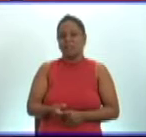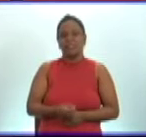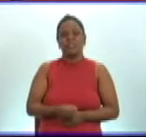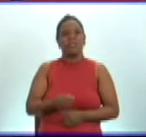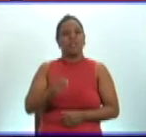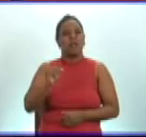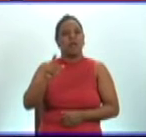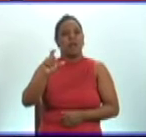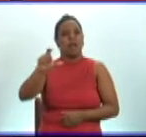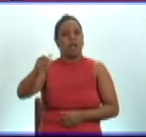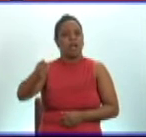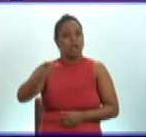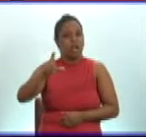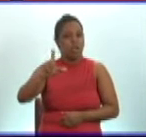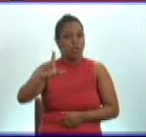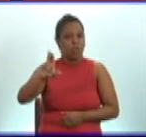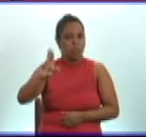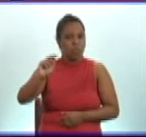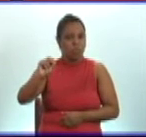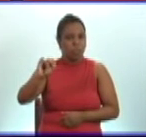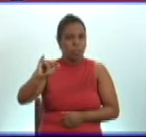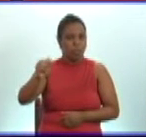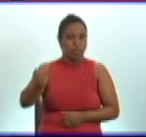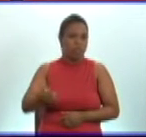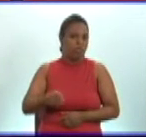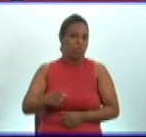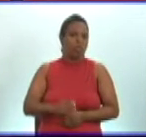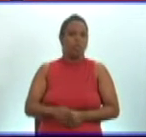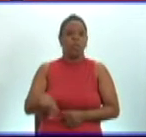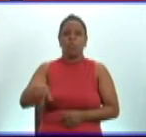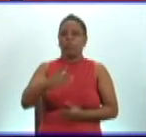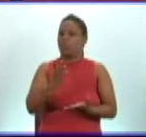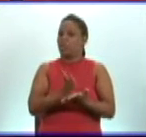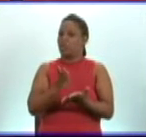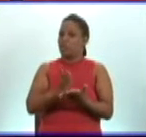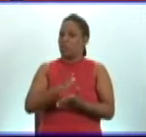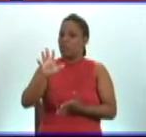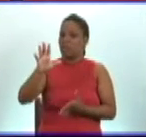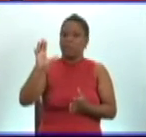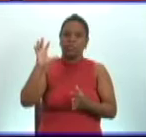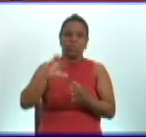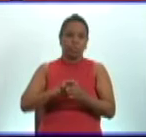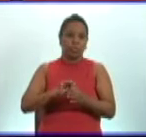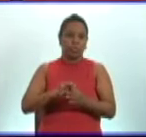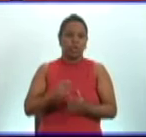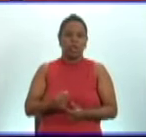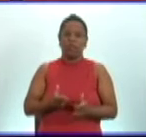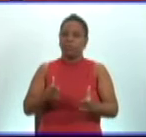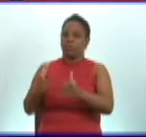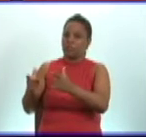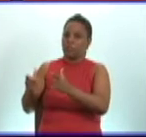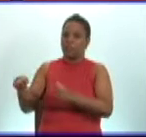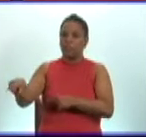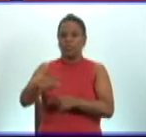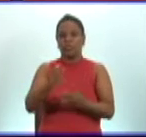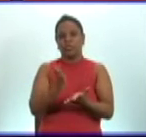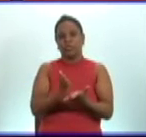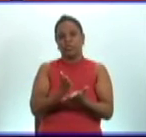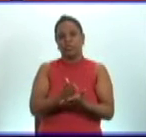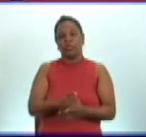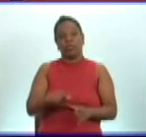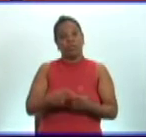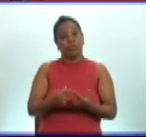finalmente, como ya conocemos por la historia, porque usted lo estudió en 6º grado, en 5º grado, pues fue el fusilamiento de ellos. Pero fíjense cómo les mostré esta